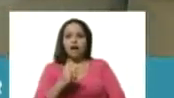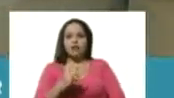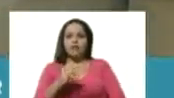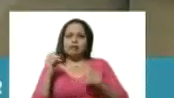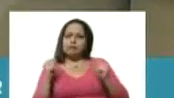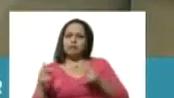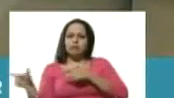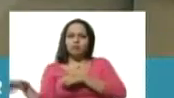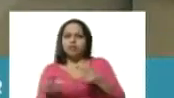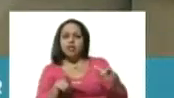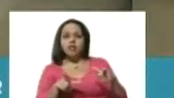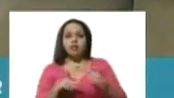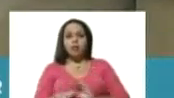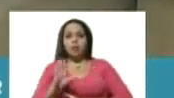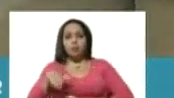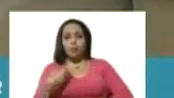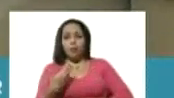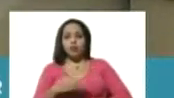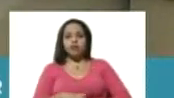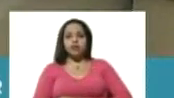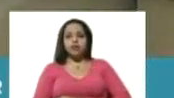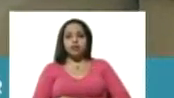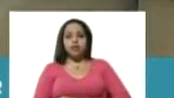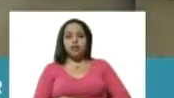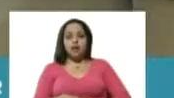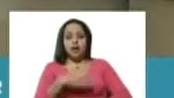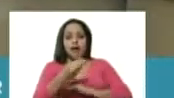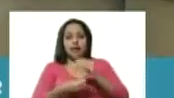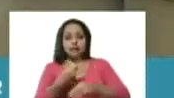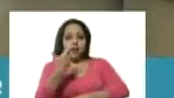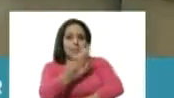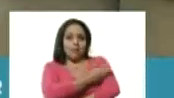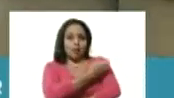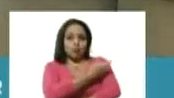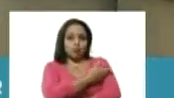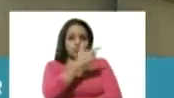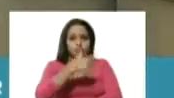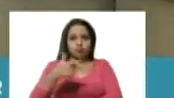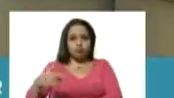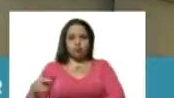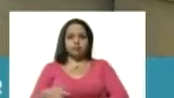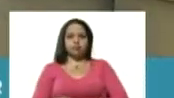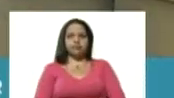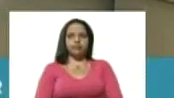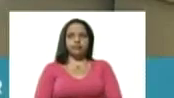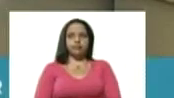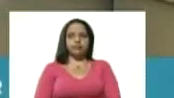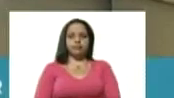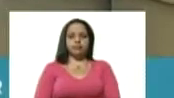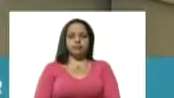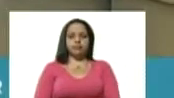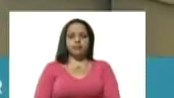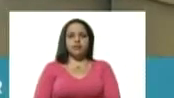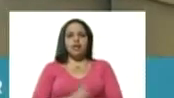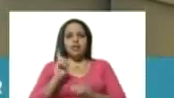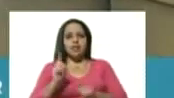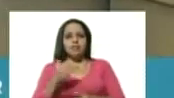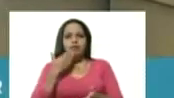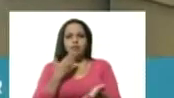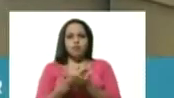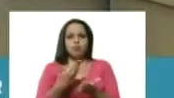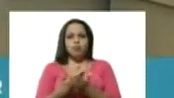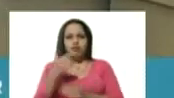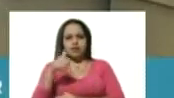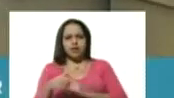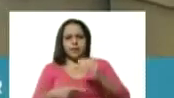encendidos para pasar a la etapa de aplicación de esas vacunas. Además, se ha propuesto en este